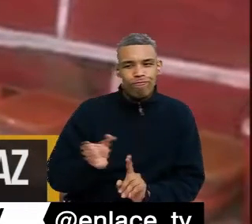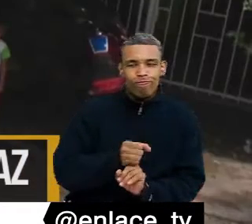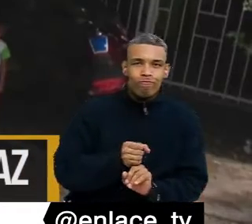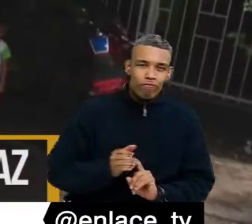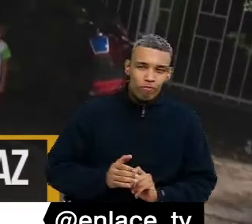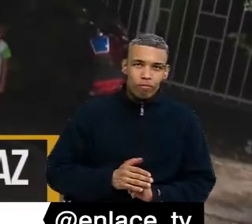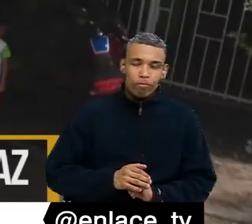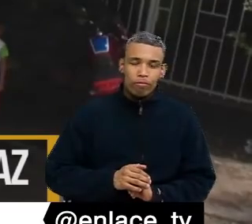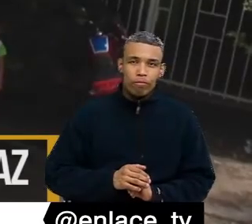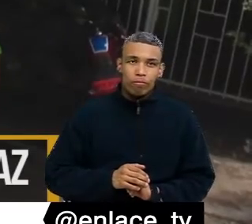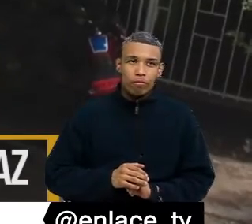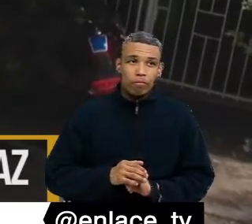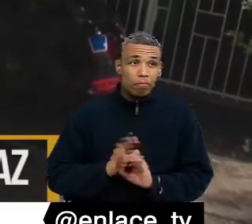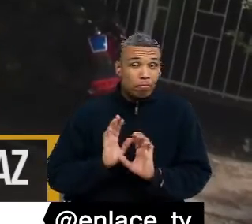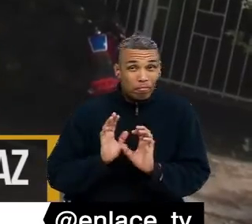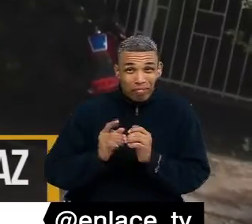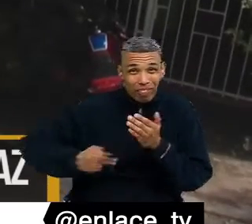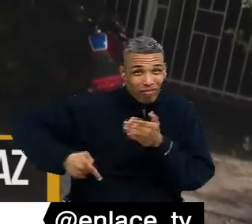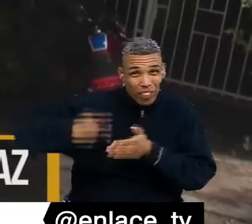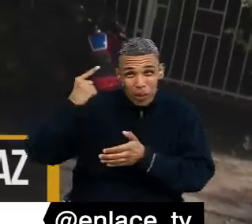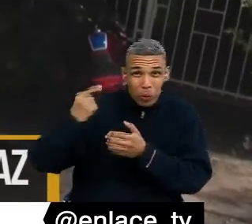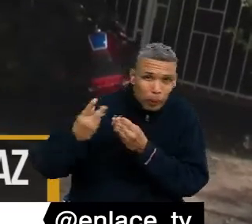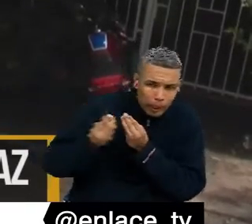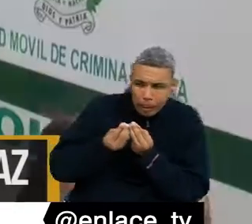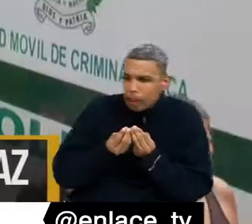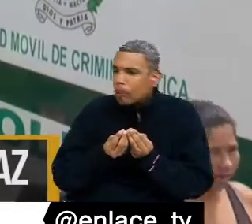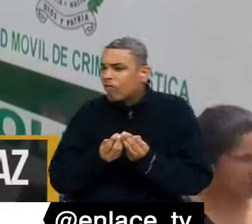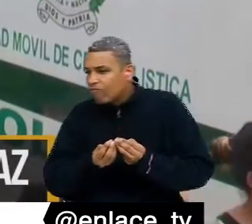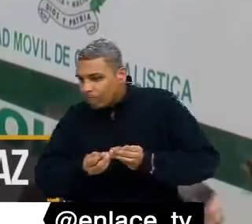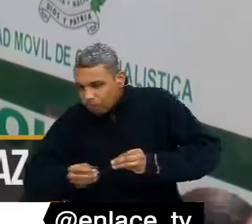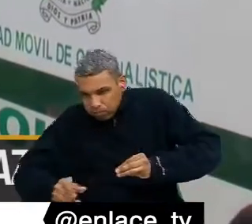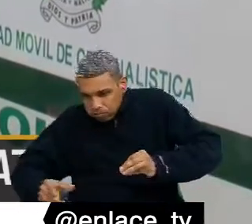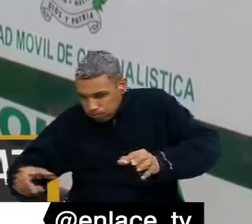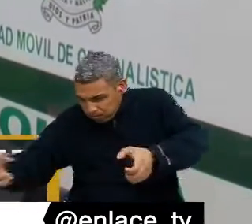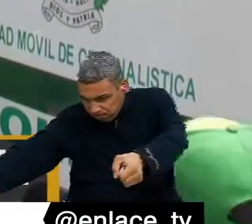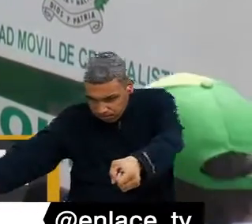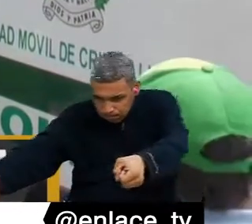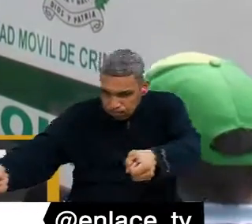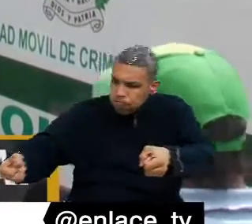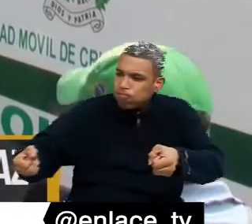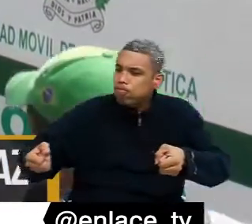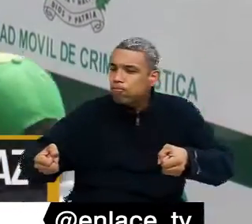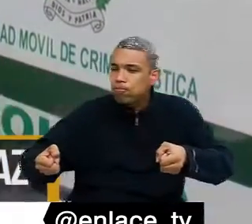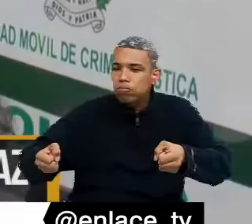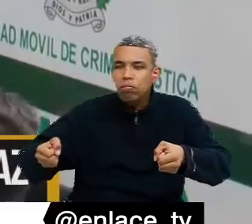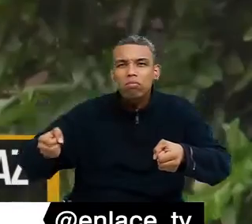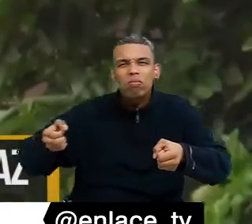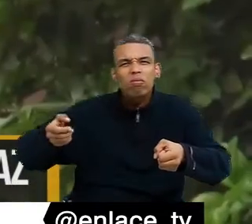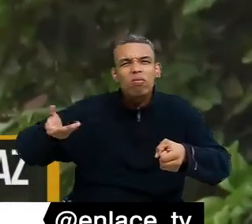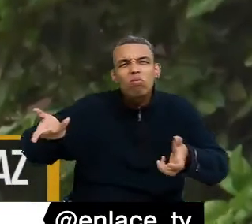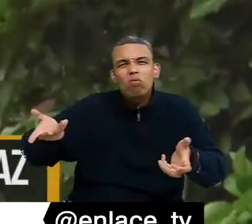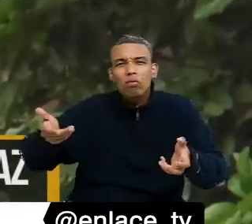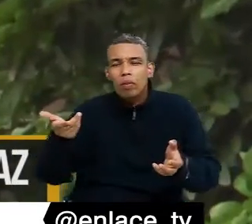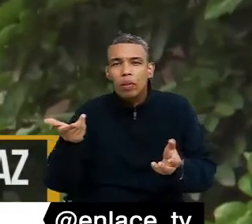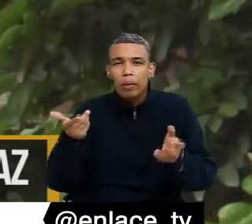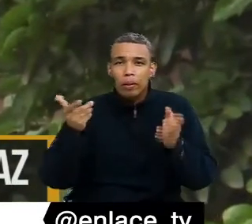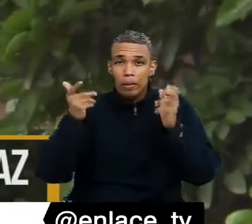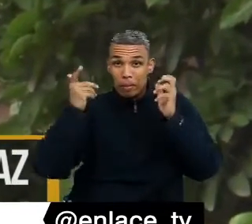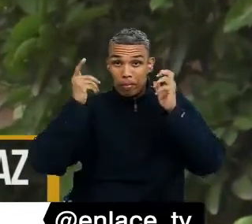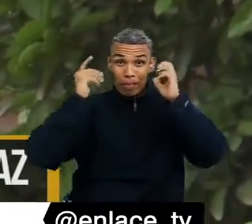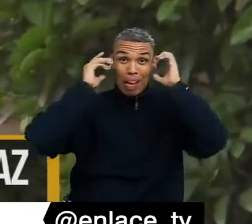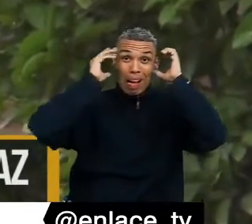Inmediatamente hicimos el acercamiento. Sin embargo, esta persona pues presentaba una herida con arma de fuego a la altura de